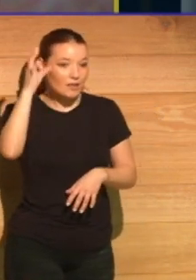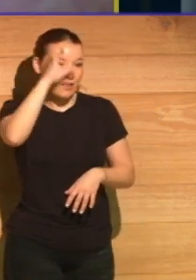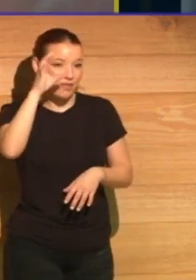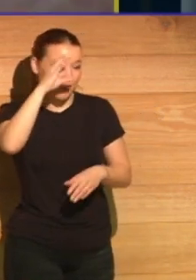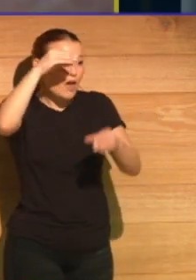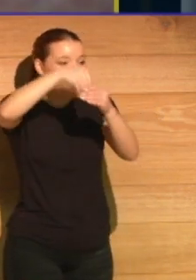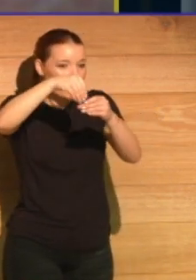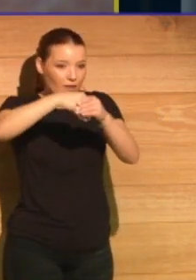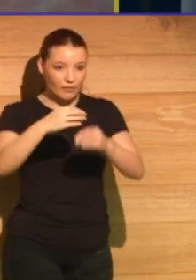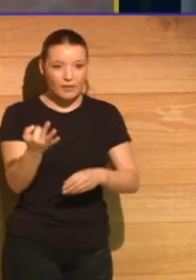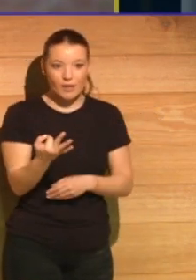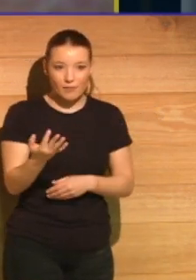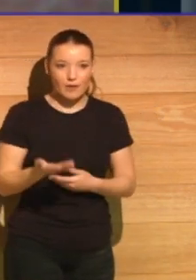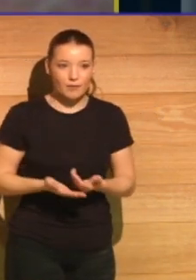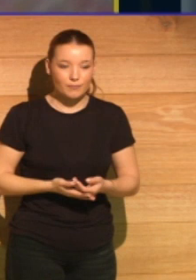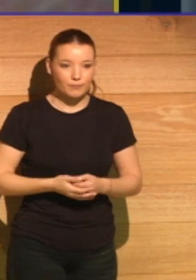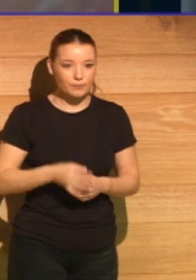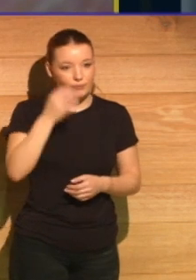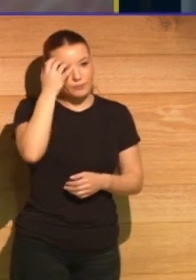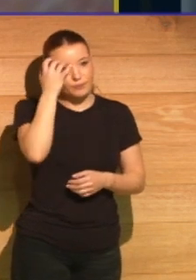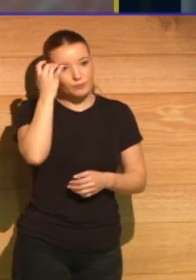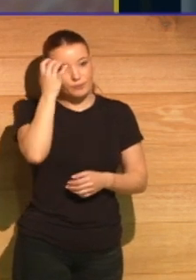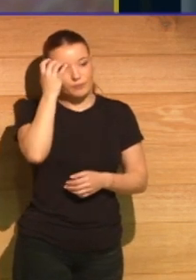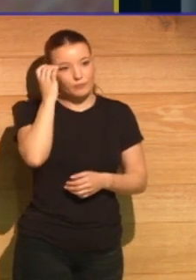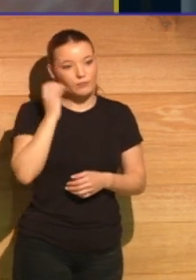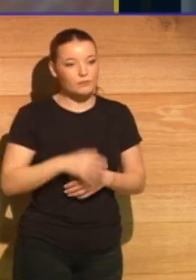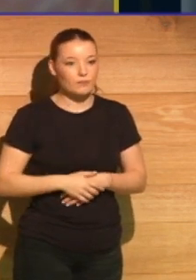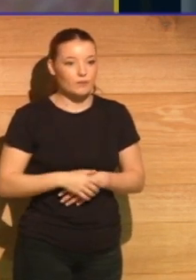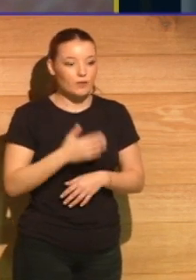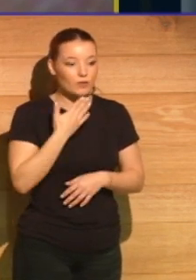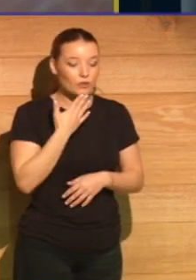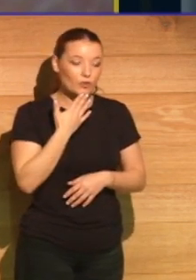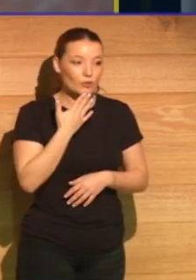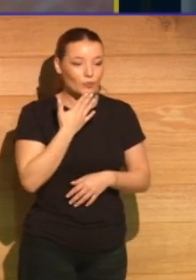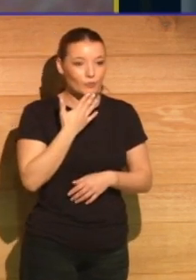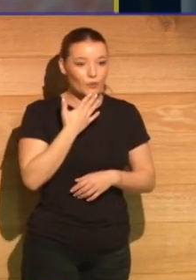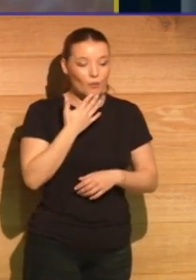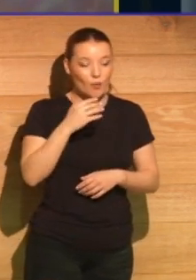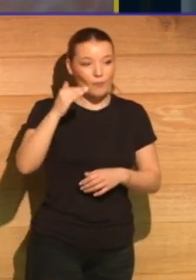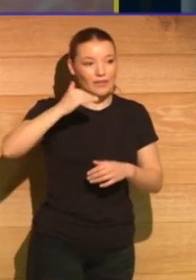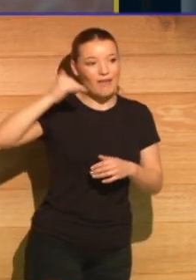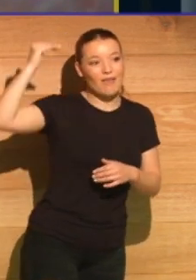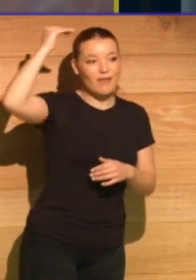científica y llegar a ser como María Izuel, ¿no? Como María Josefa Izuel y como tantas otras gigantas que lo pueden